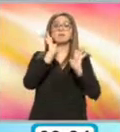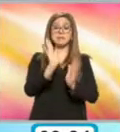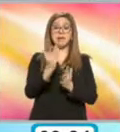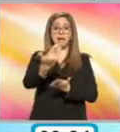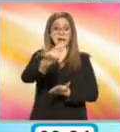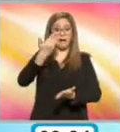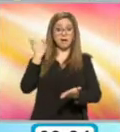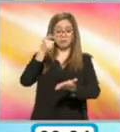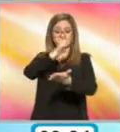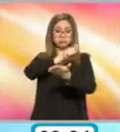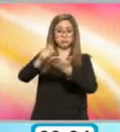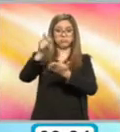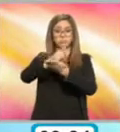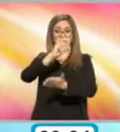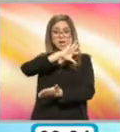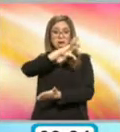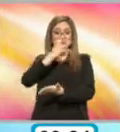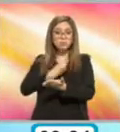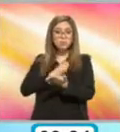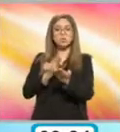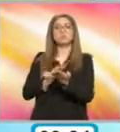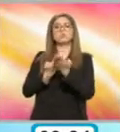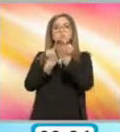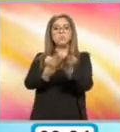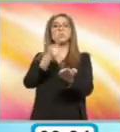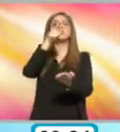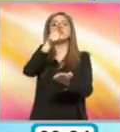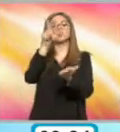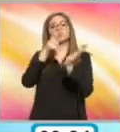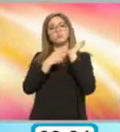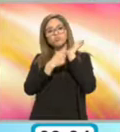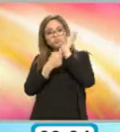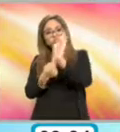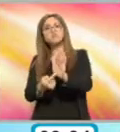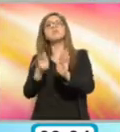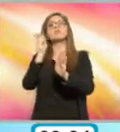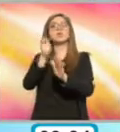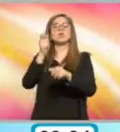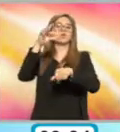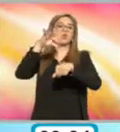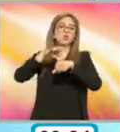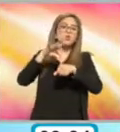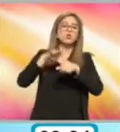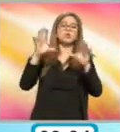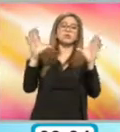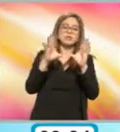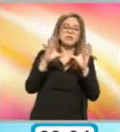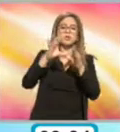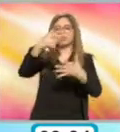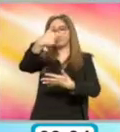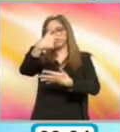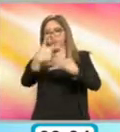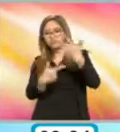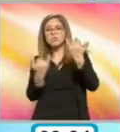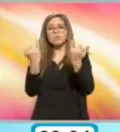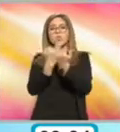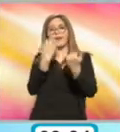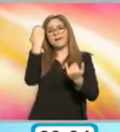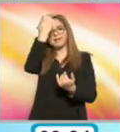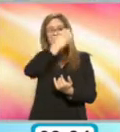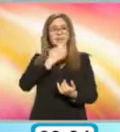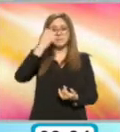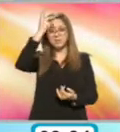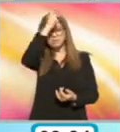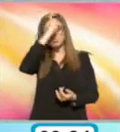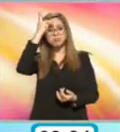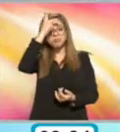adopción y aportando los elementos de prueba, que son los estudios, certificado médico, y socioeconómicos y psicológicos, el